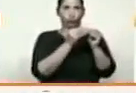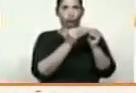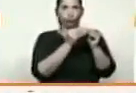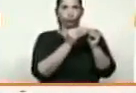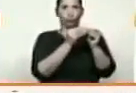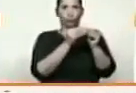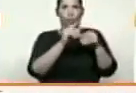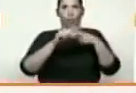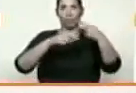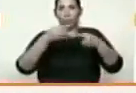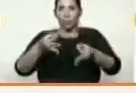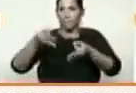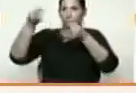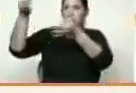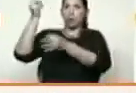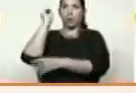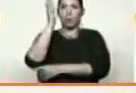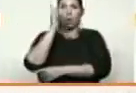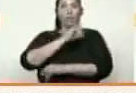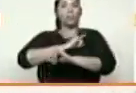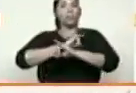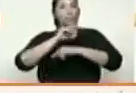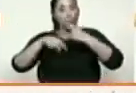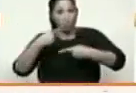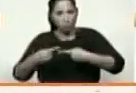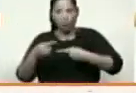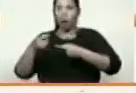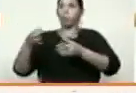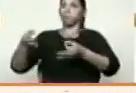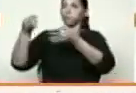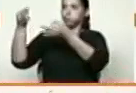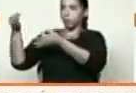Gaulle la lleva a la Asamblea y después a la consulta popular.